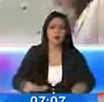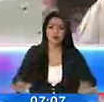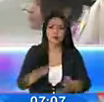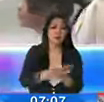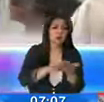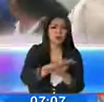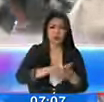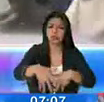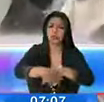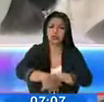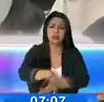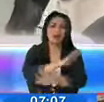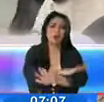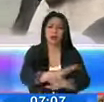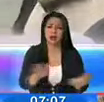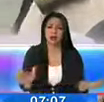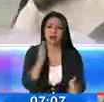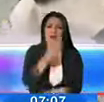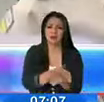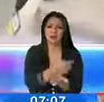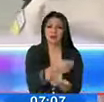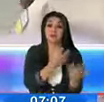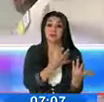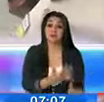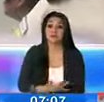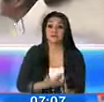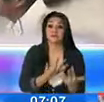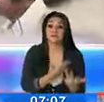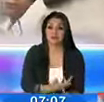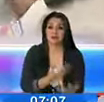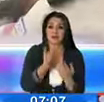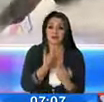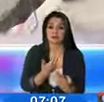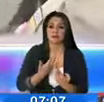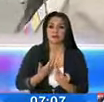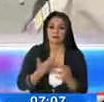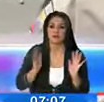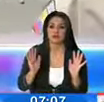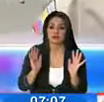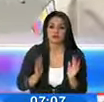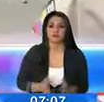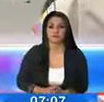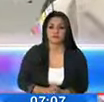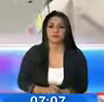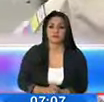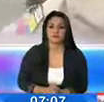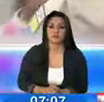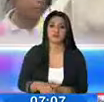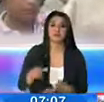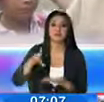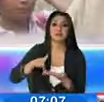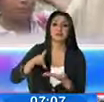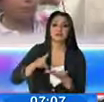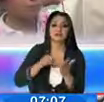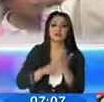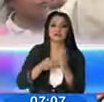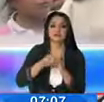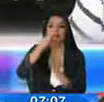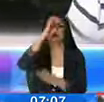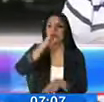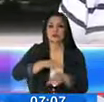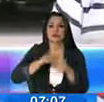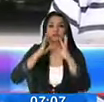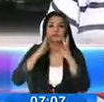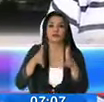esta manifestación. Van a esperar el resultado que les dé el Distrito de Educación referente al profesor.